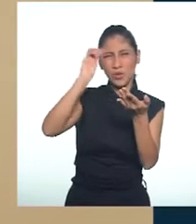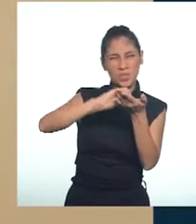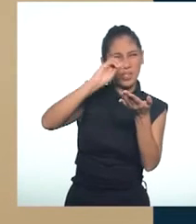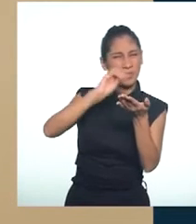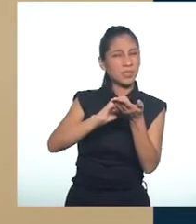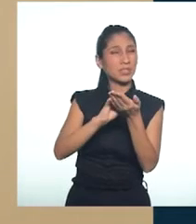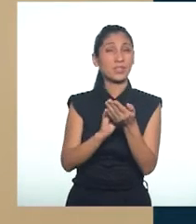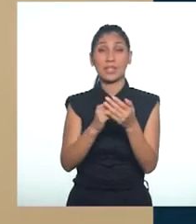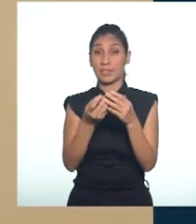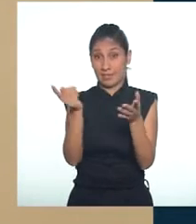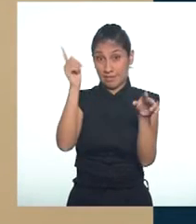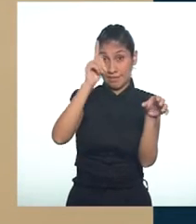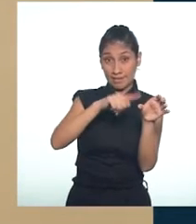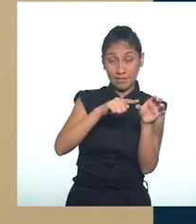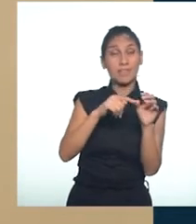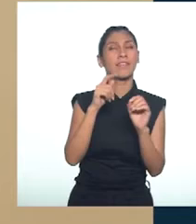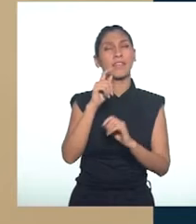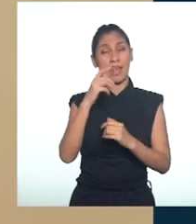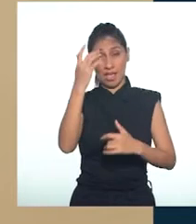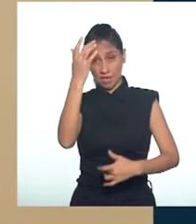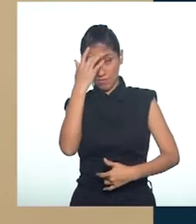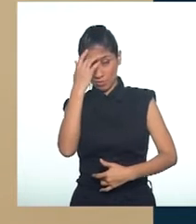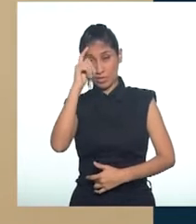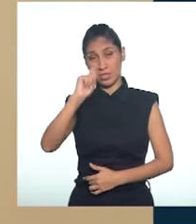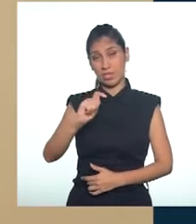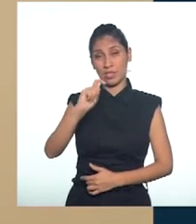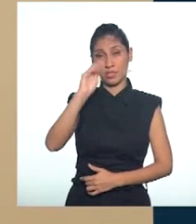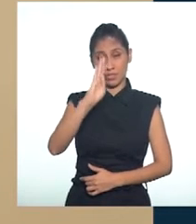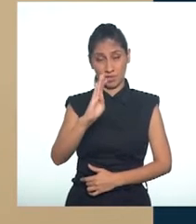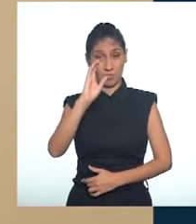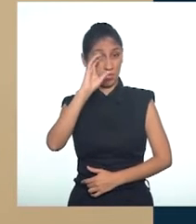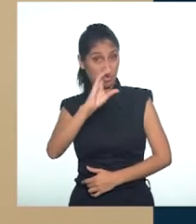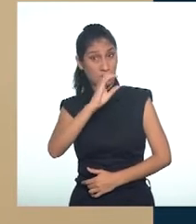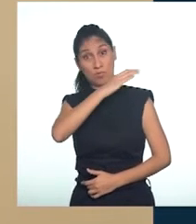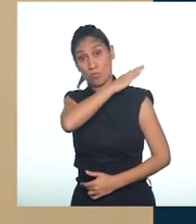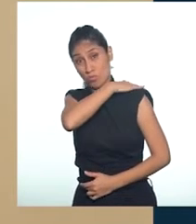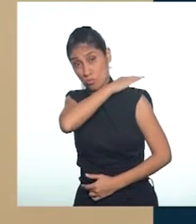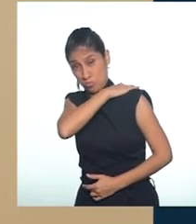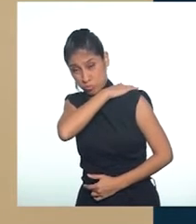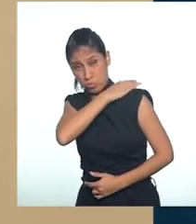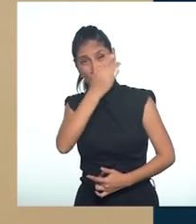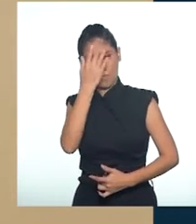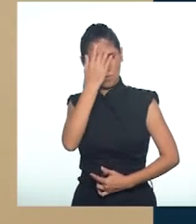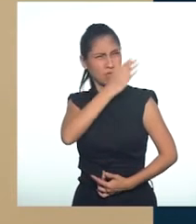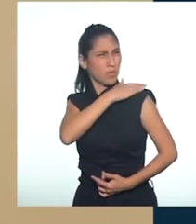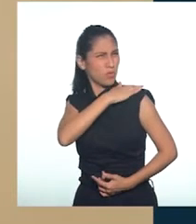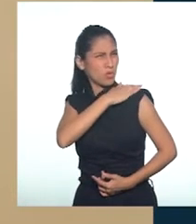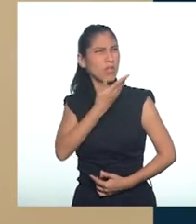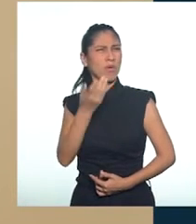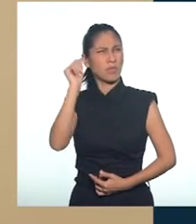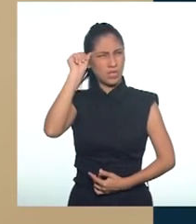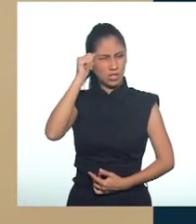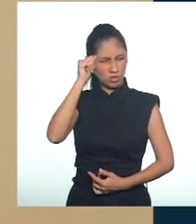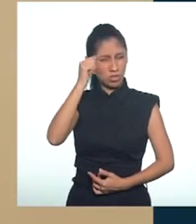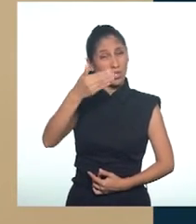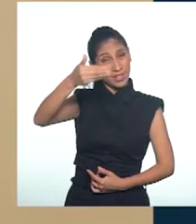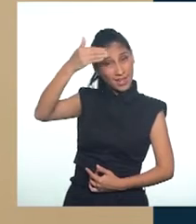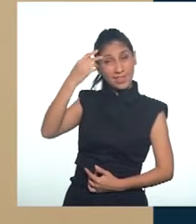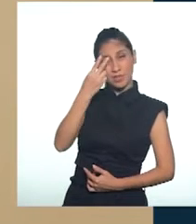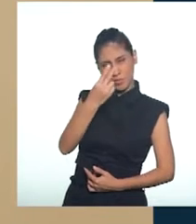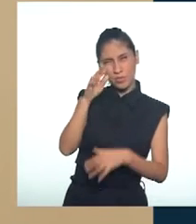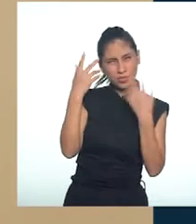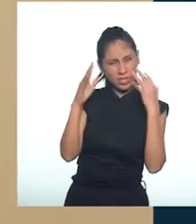volviendo justamente al caso de la tuberculosis pulmonar, debemos recordar algo que hemos visto los